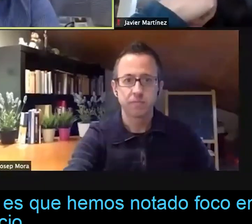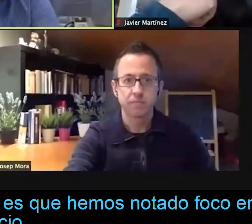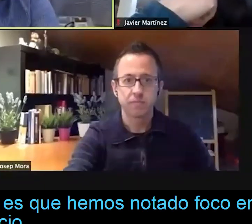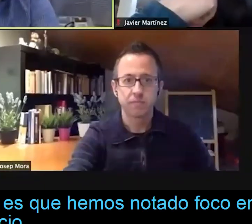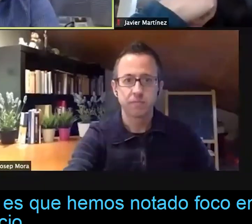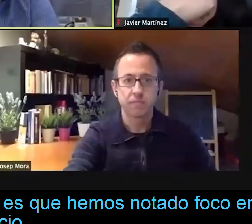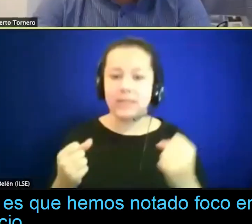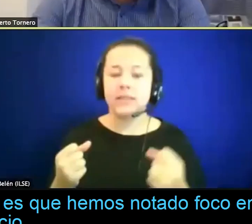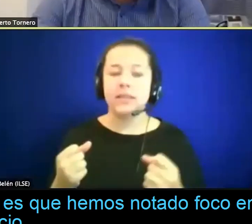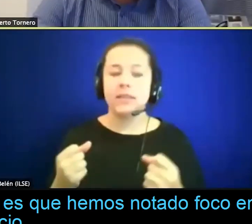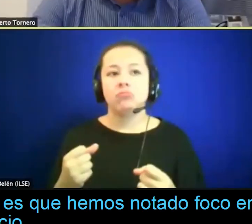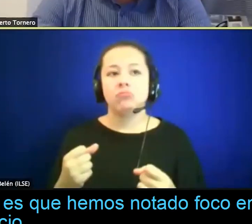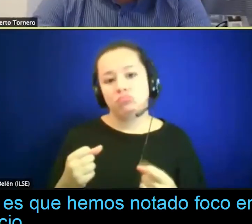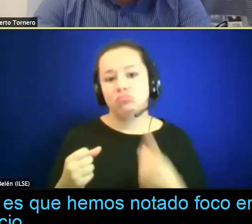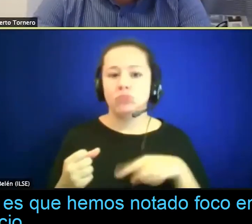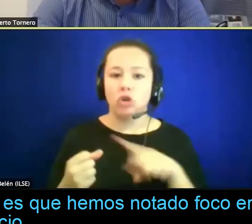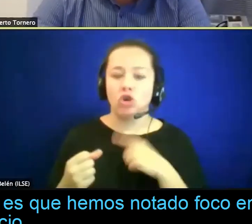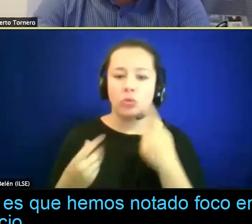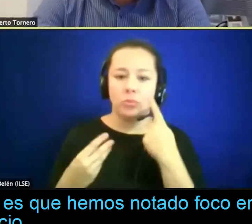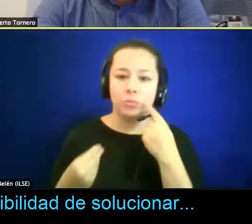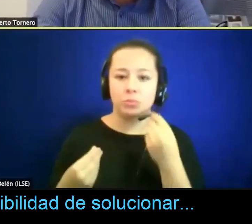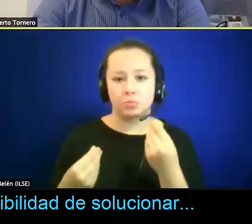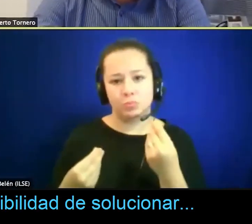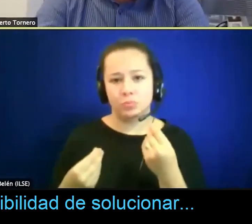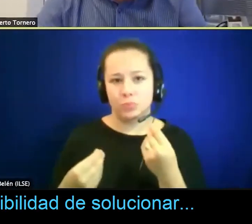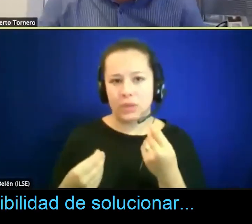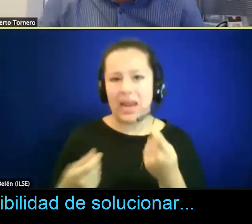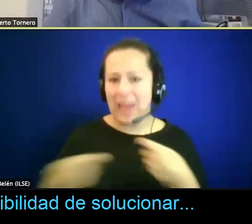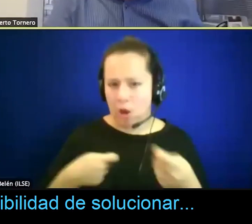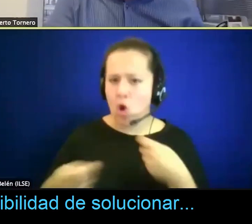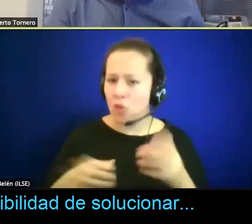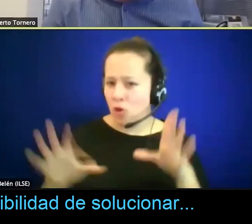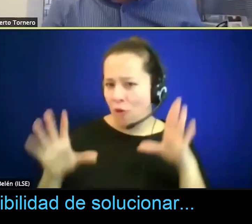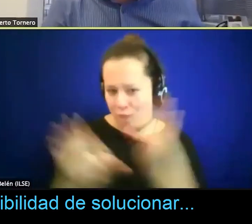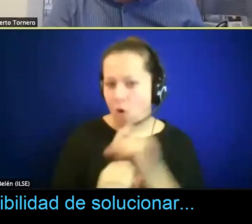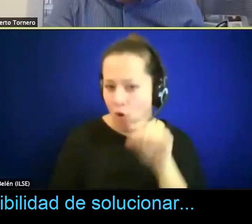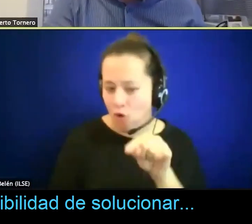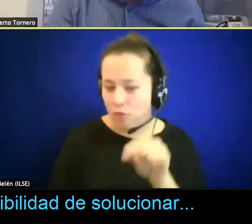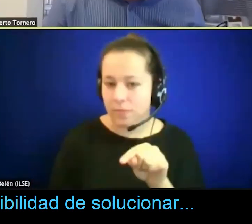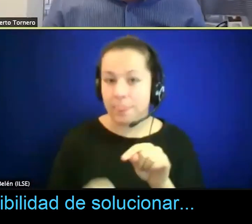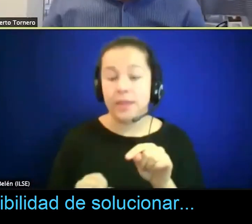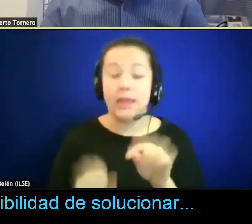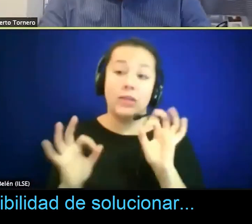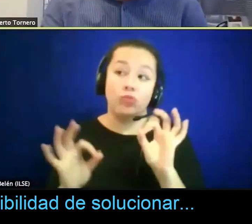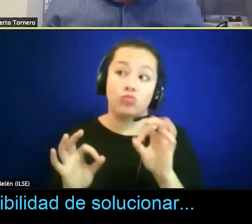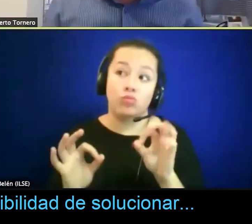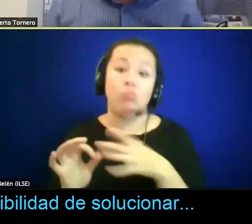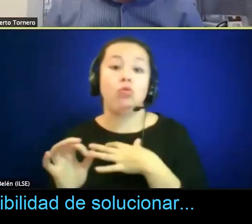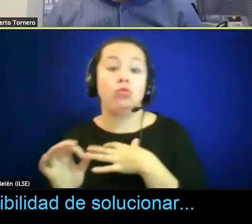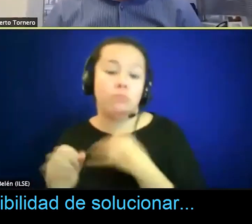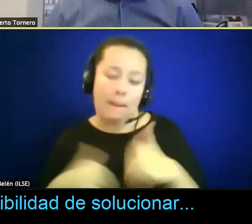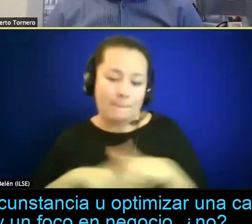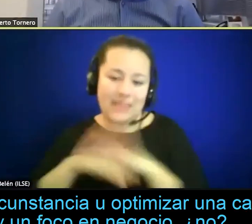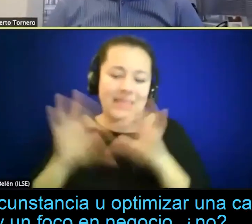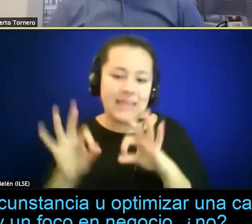hemos notado foco en negocio. Es decir, versus una posibilidad de solucionar, o sea, la base es